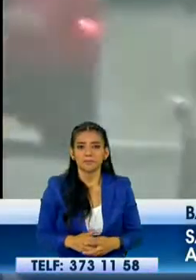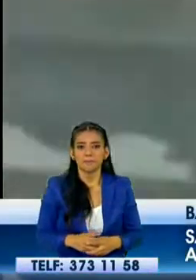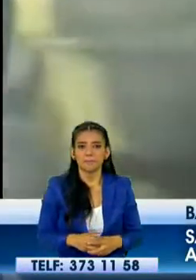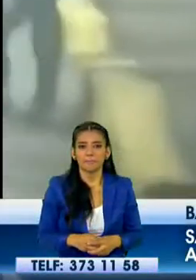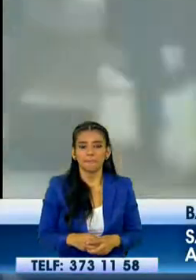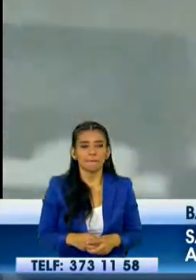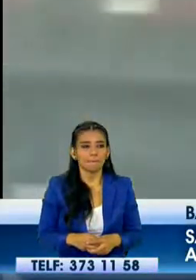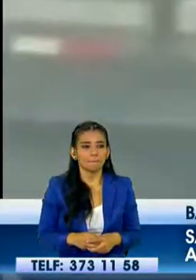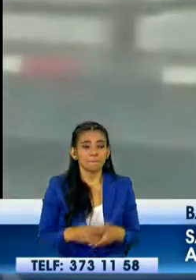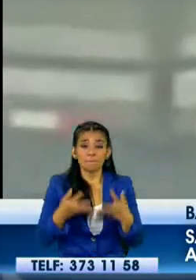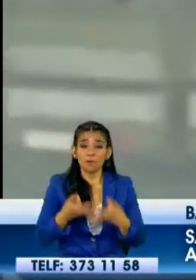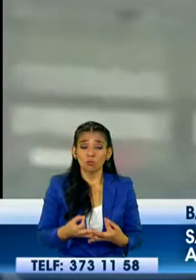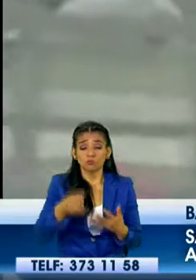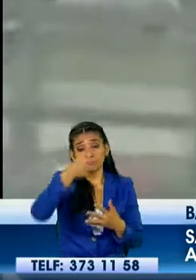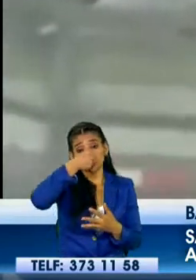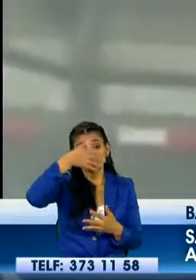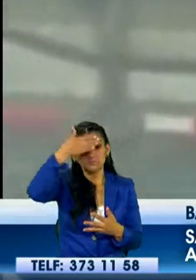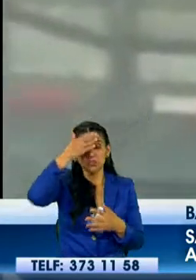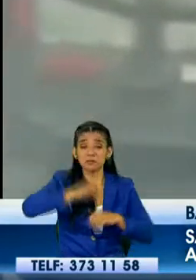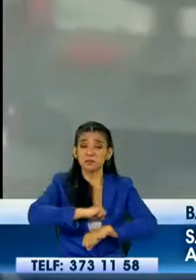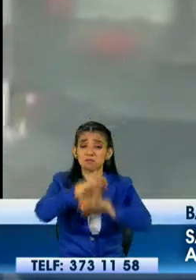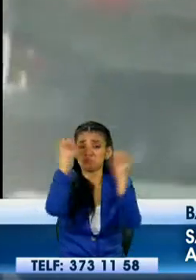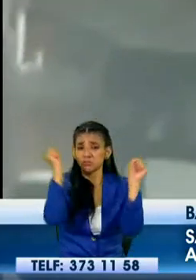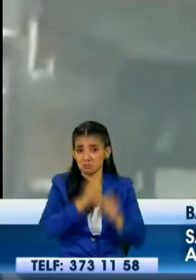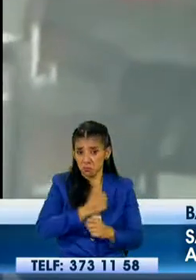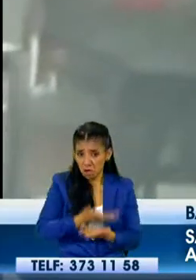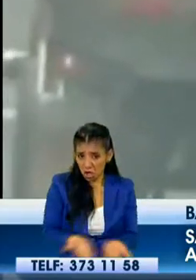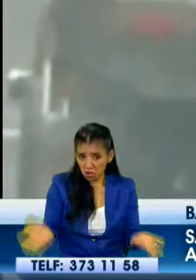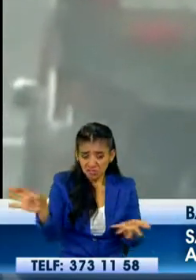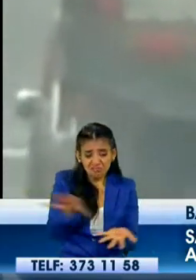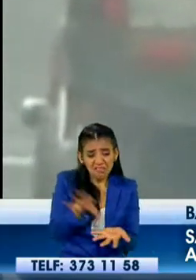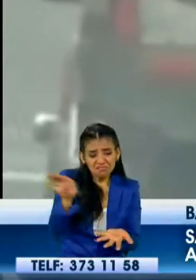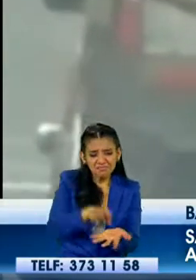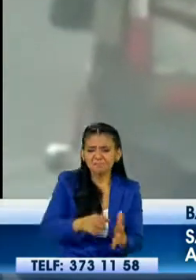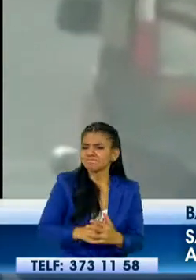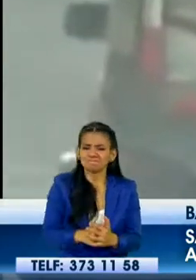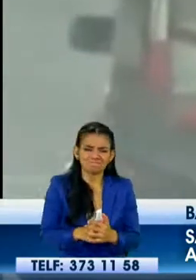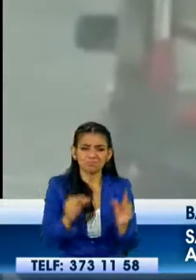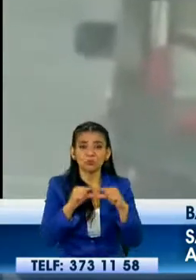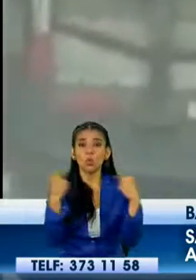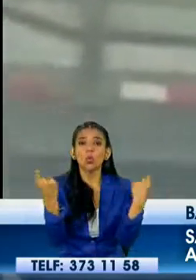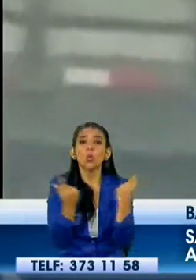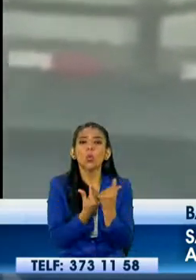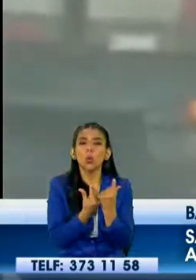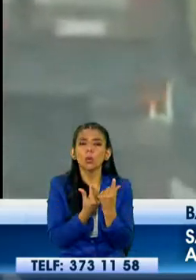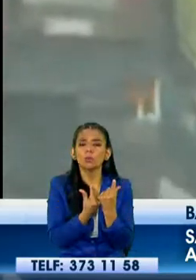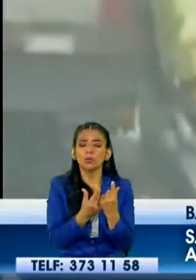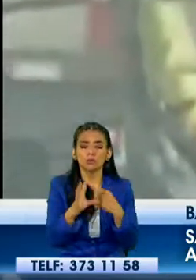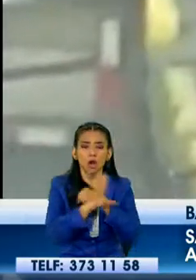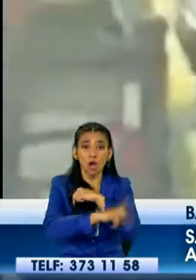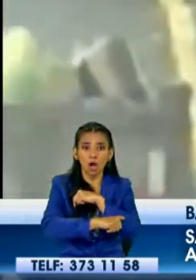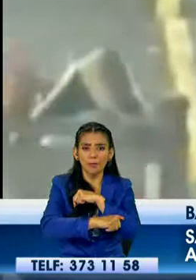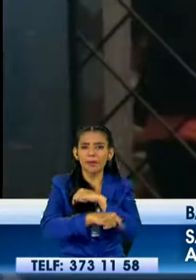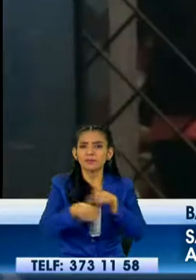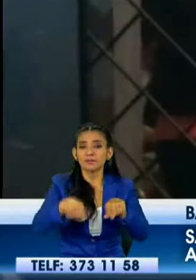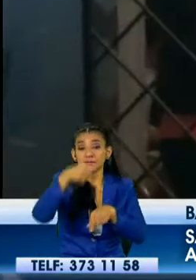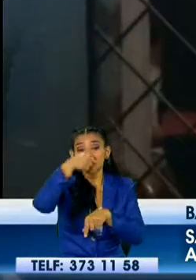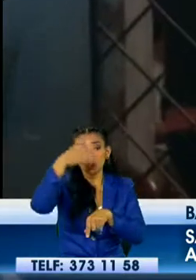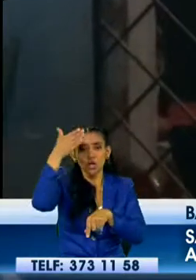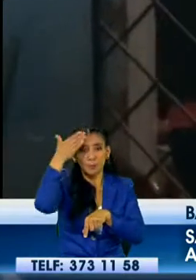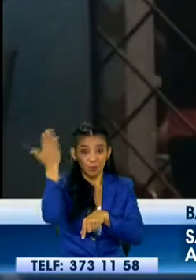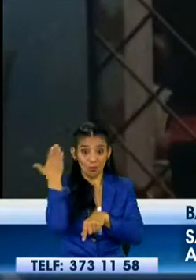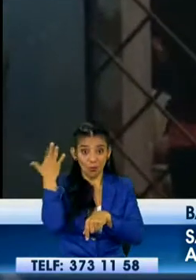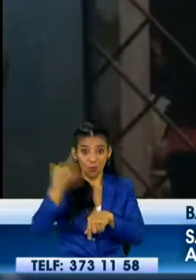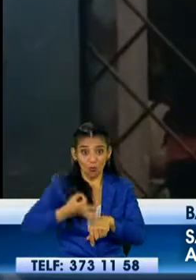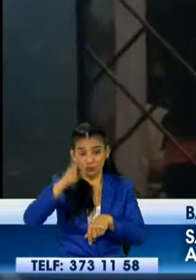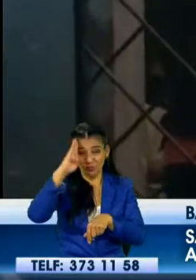A plena luz del día y como si llevaran sus pertenencias. Así actuaban los integrantes de una banda delictiva desarticulada en Santo Domingo durante